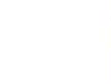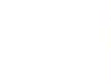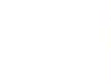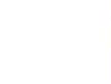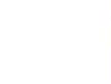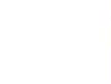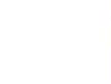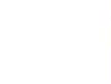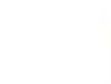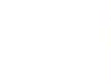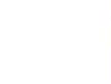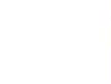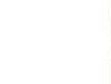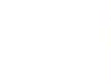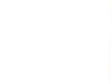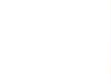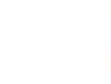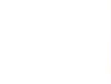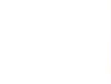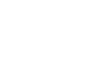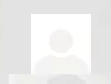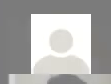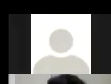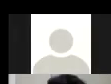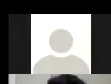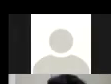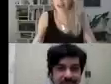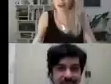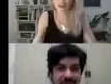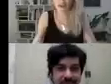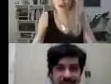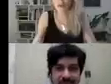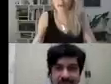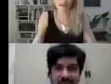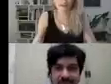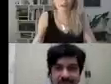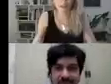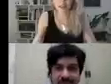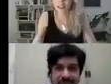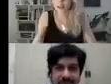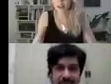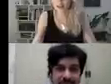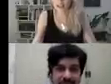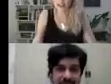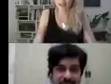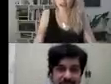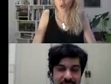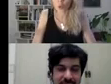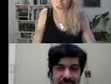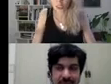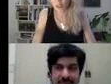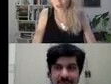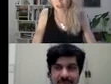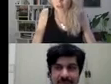Muchísimas gracias a todas las personas que me están acompañando en el día de hoy. Estoy compartiendo pantalla. ¿Me cuentan si